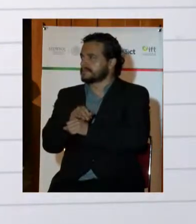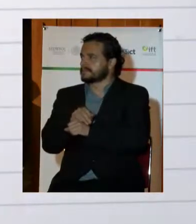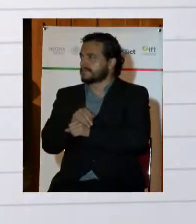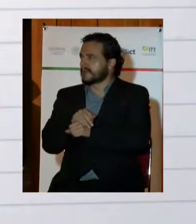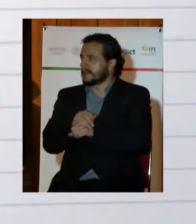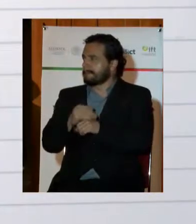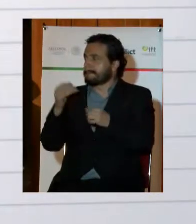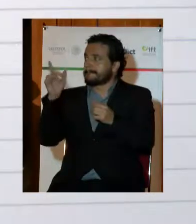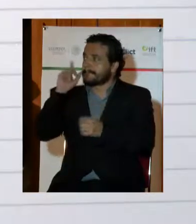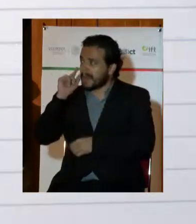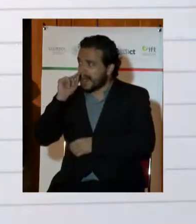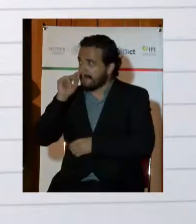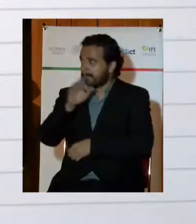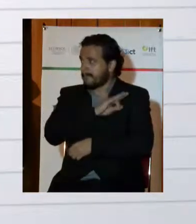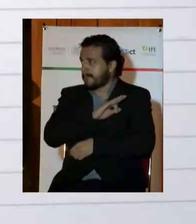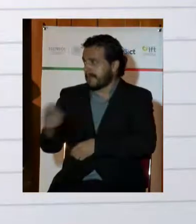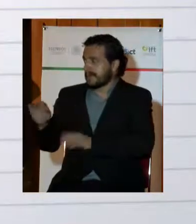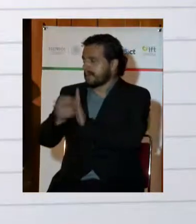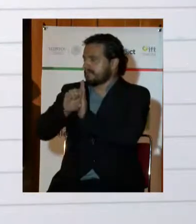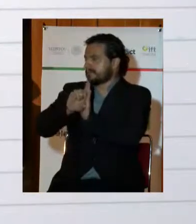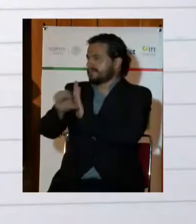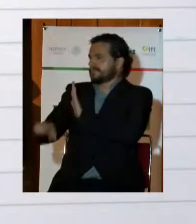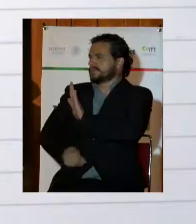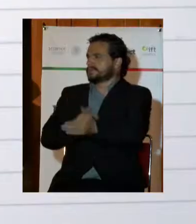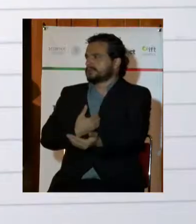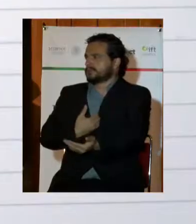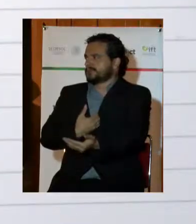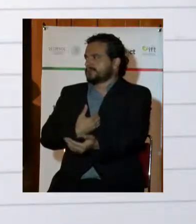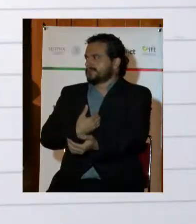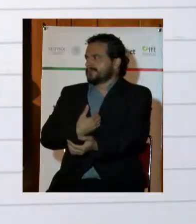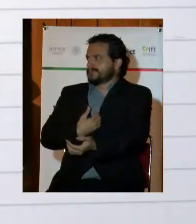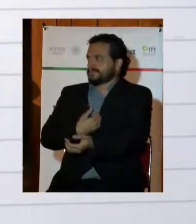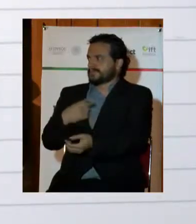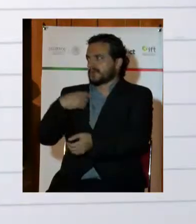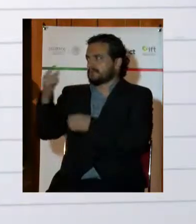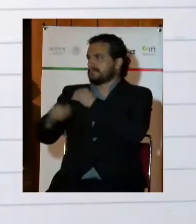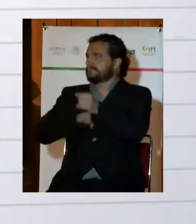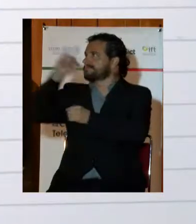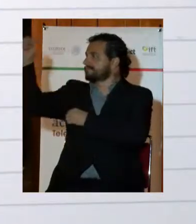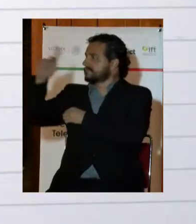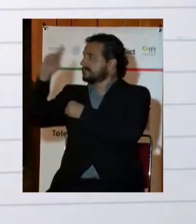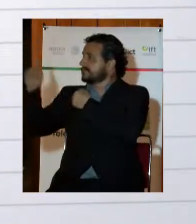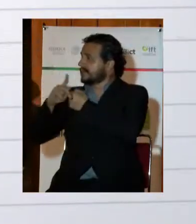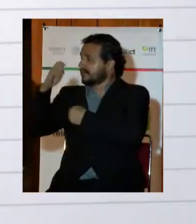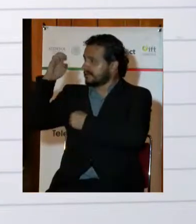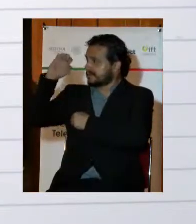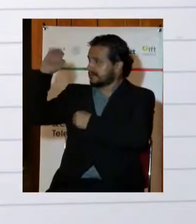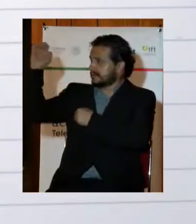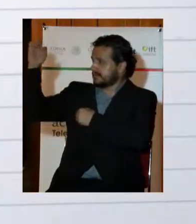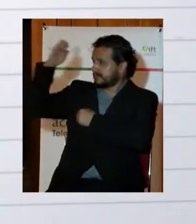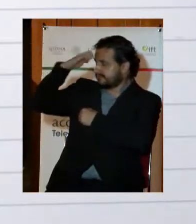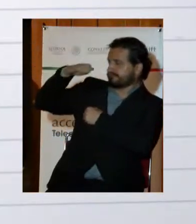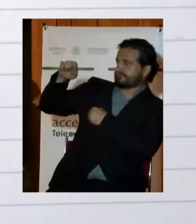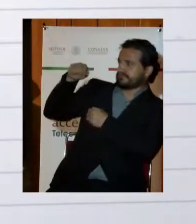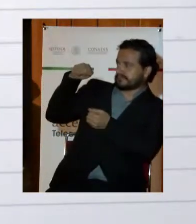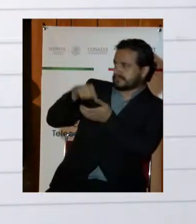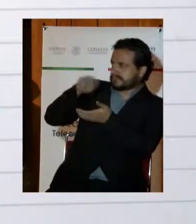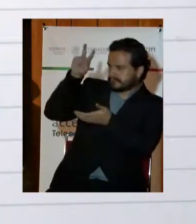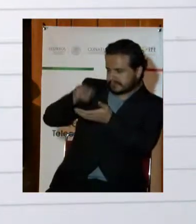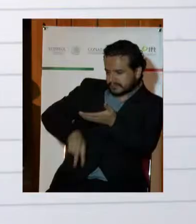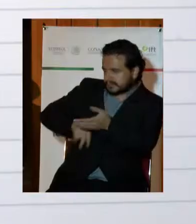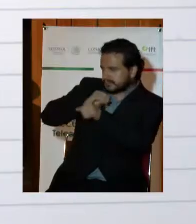a través de internet y nadie me está viendo, nadie sabe qué características tengo o no. Se ve un currículum, se recibe una información y se toma una decisión